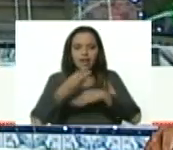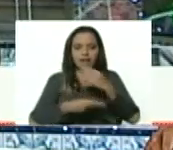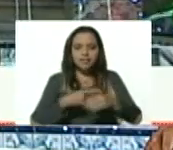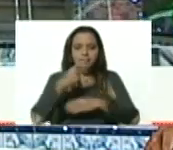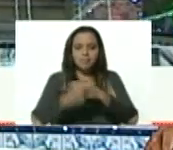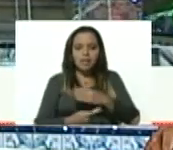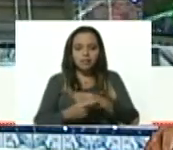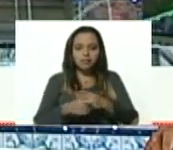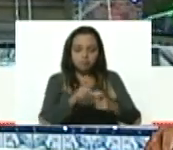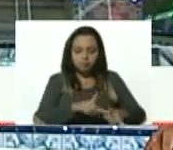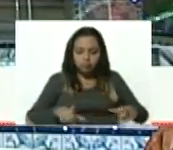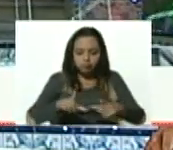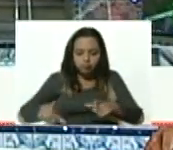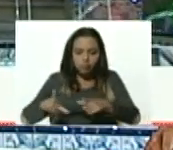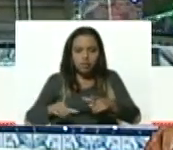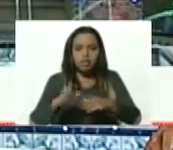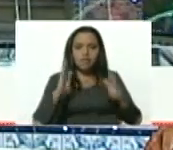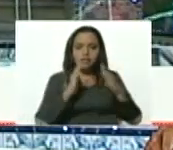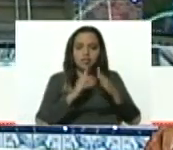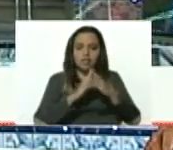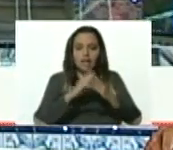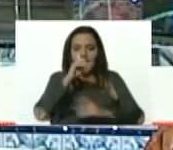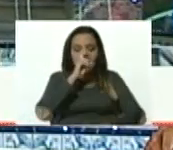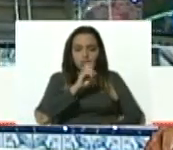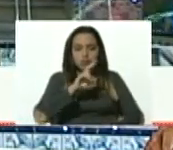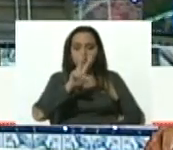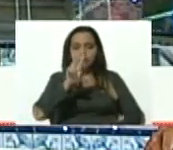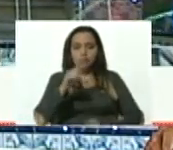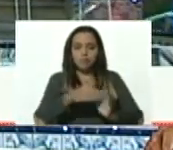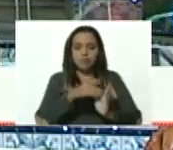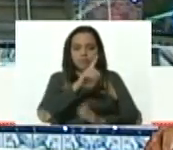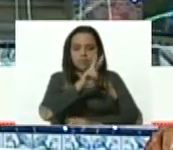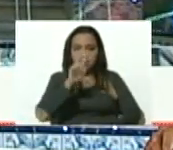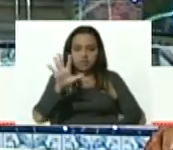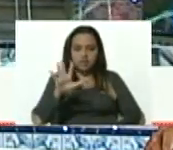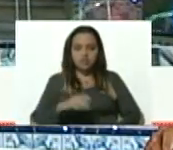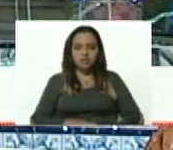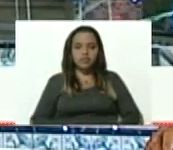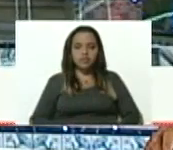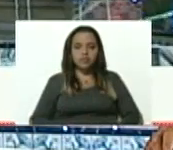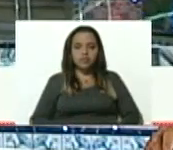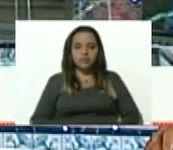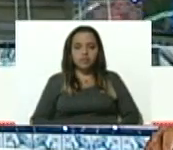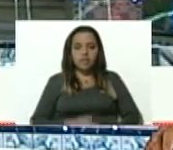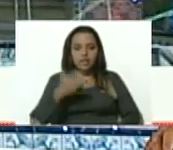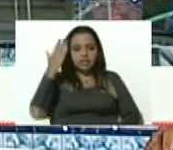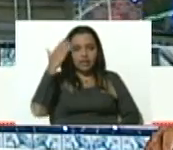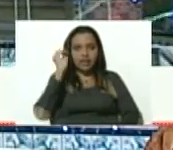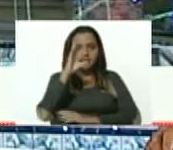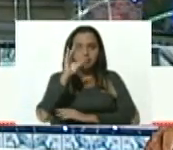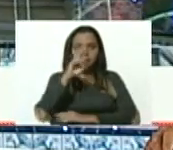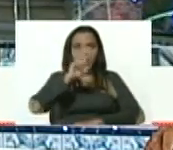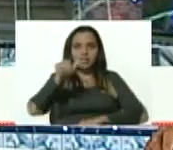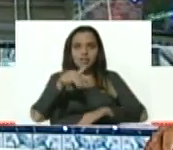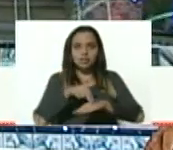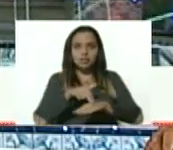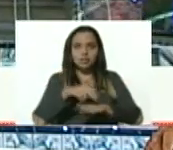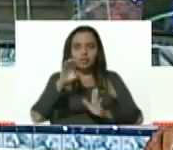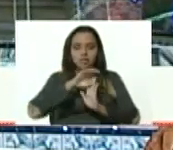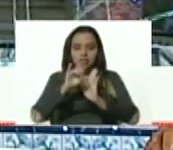sectorial de vivienda 2025. Saben ustedes que la Asamblea Nacional Constituyente,